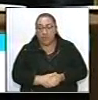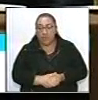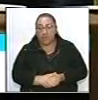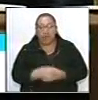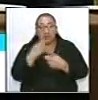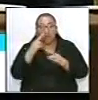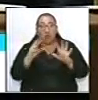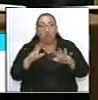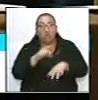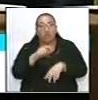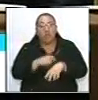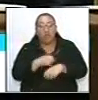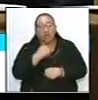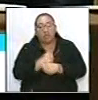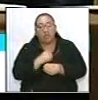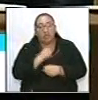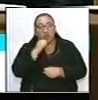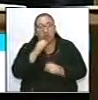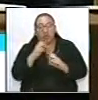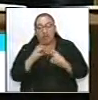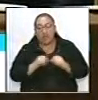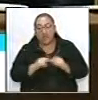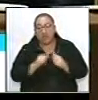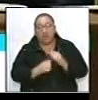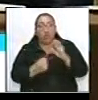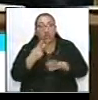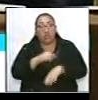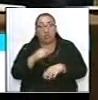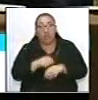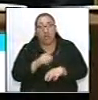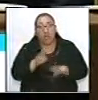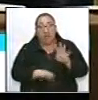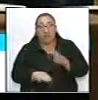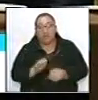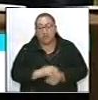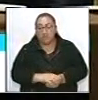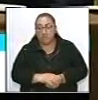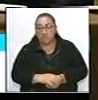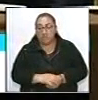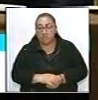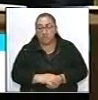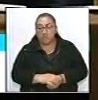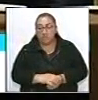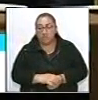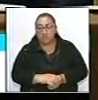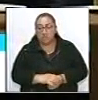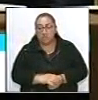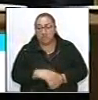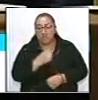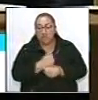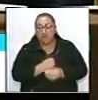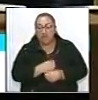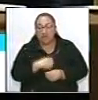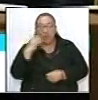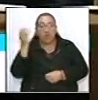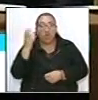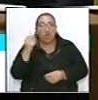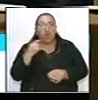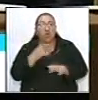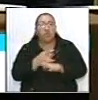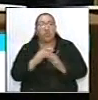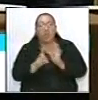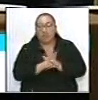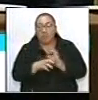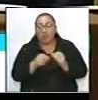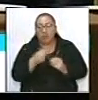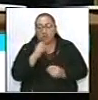las 8 horas de trabajo diario. No, todavía se sigue con las 12 horas. Trabajamos 12 horas, patrullamos 12 horas en contra de la ley.